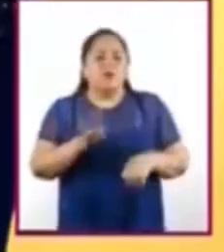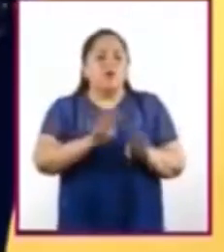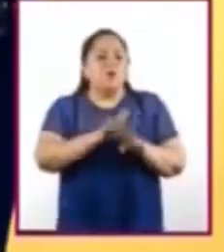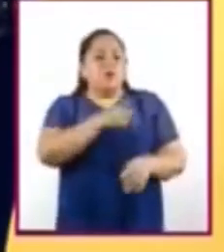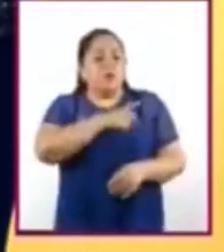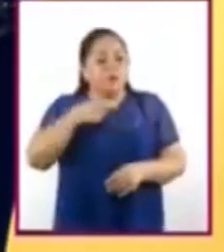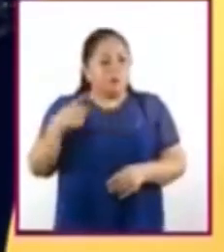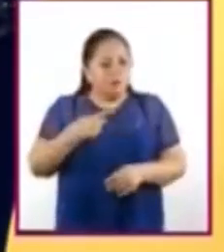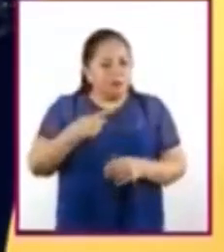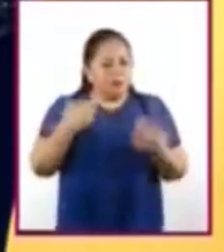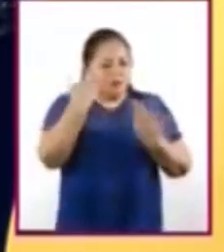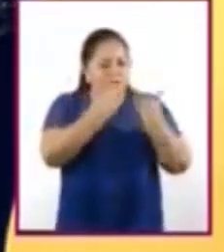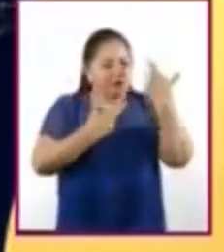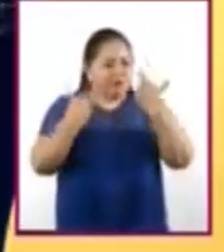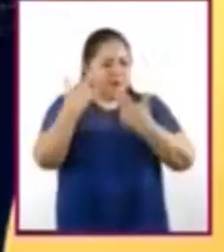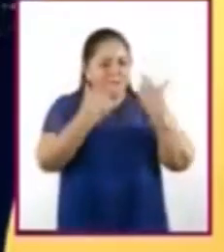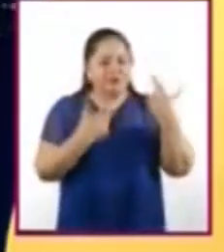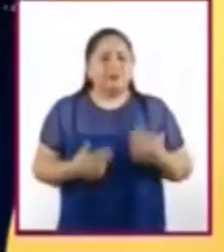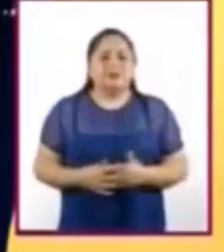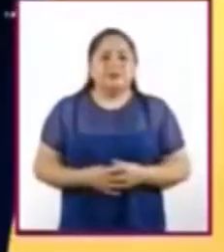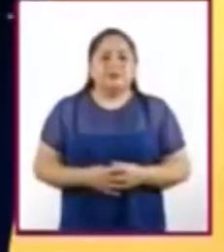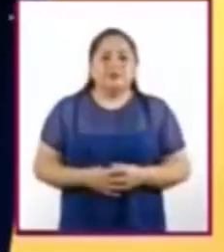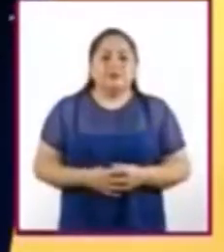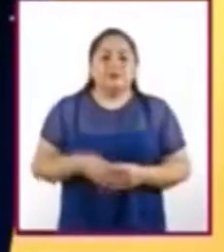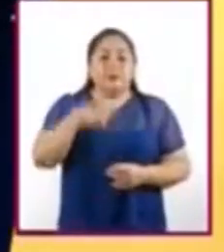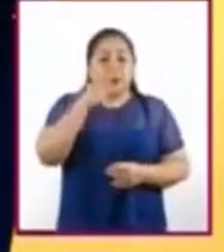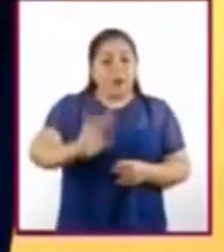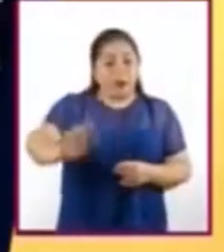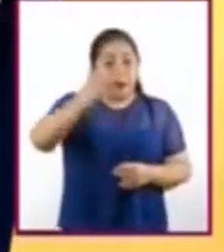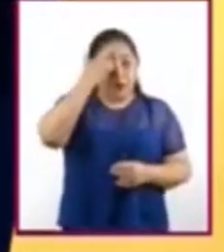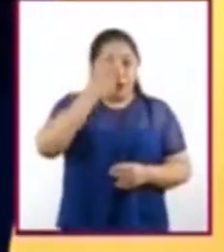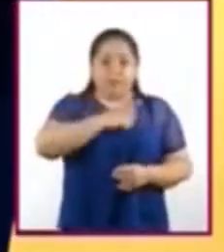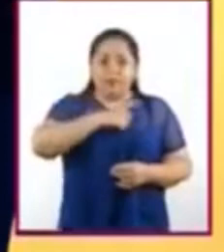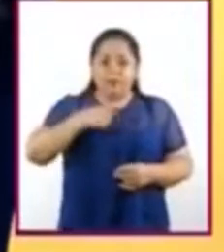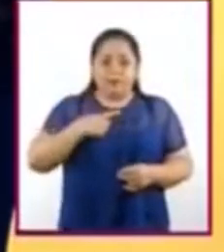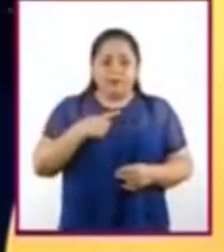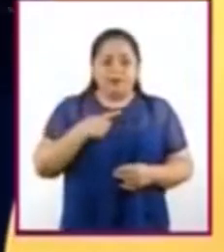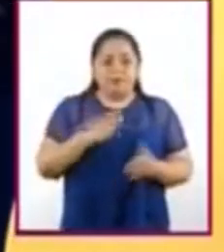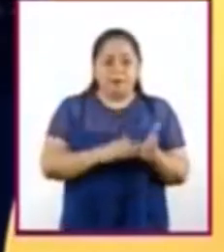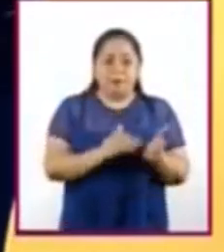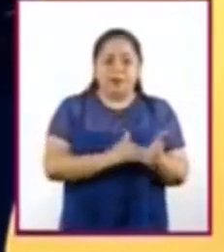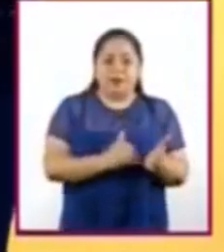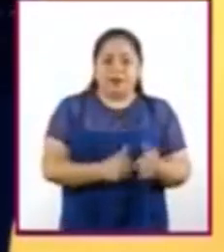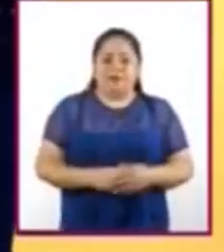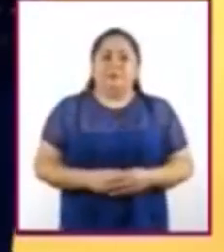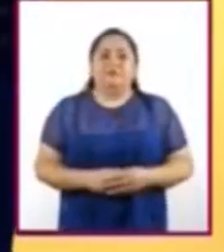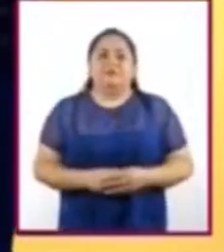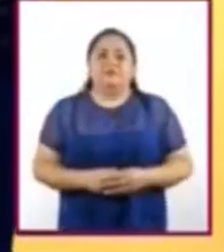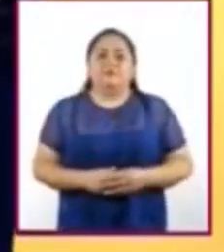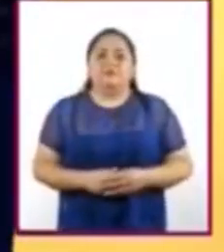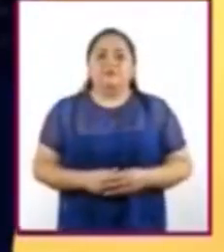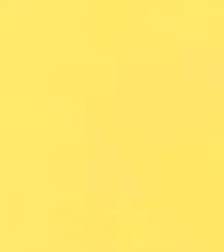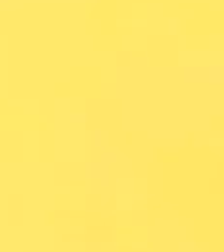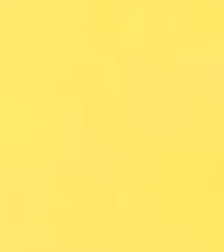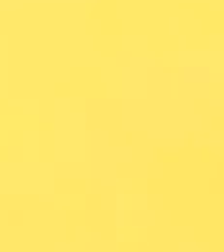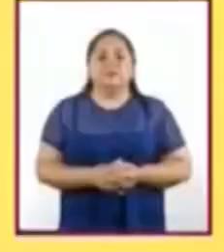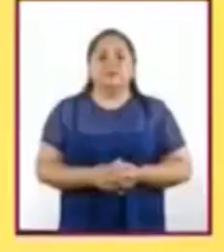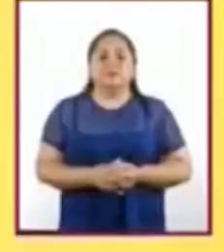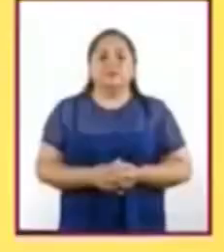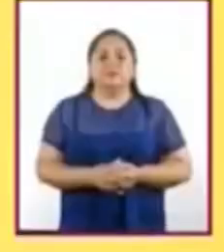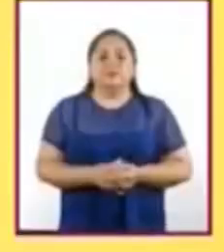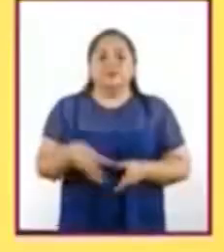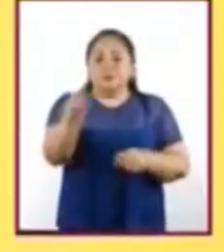debemos analizarlas. Les recordamos tener a su lado papel y pluma para hacer sus apuntes.